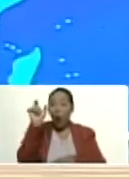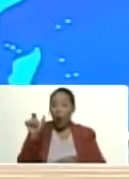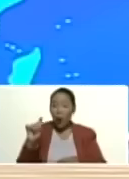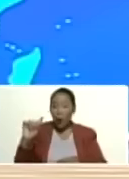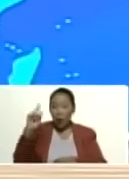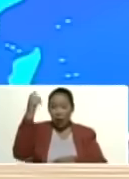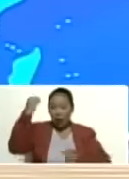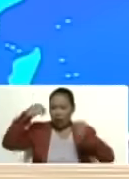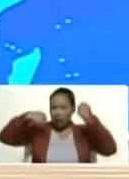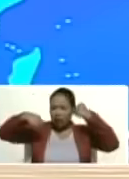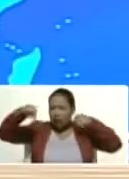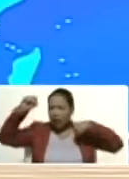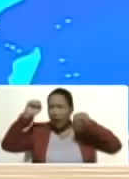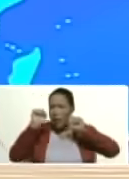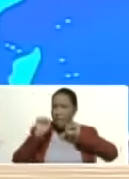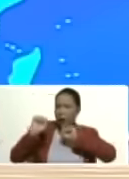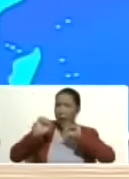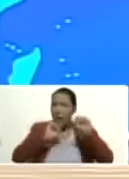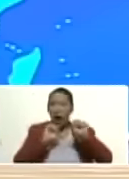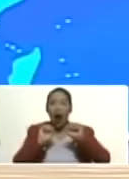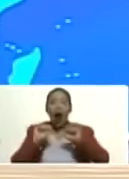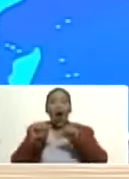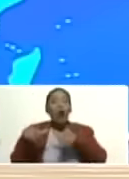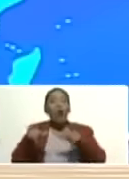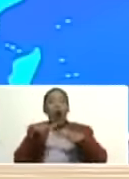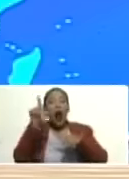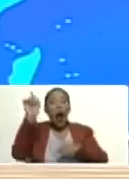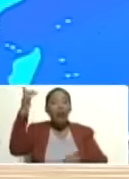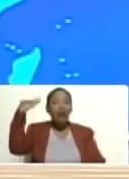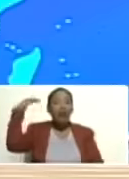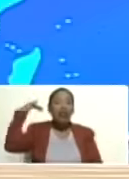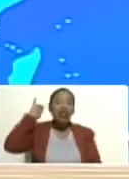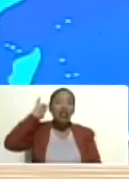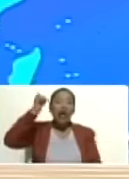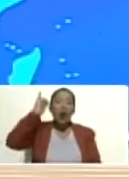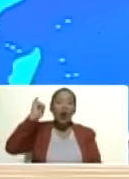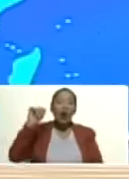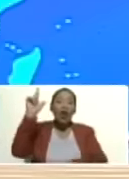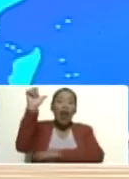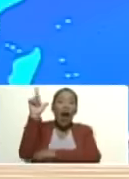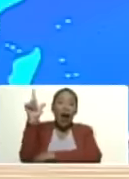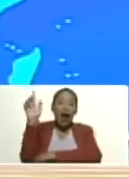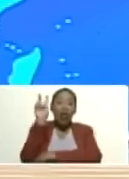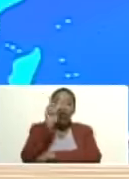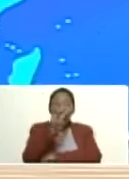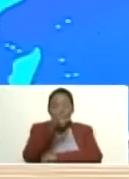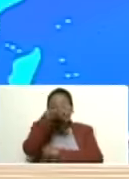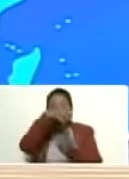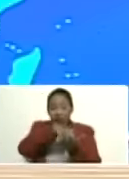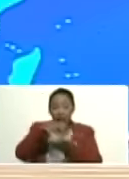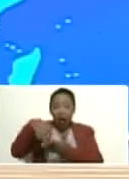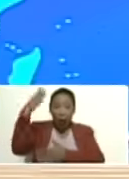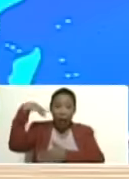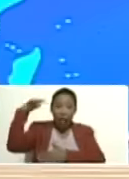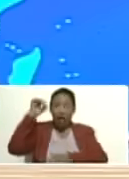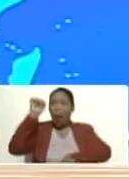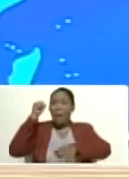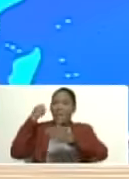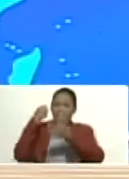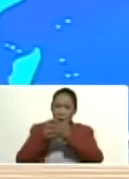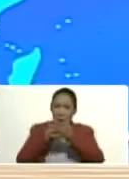rebelión, allá por la zona de lo que hoy es Yaracuy, el estado Lara, y surgió la fuerza rebelde, unida